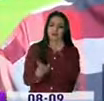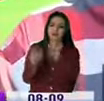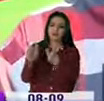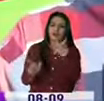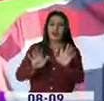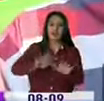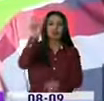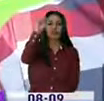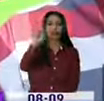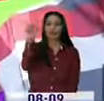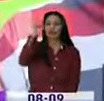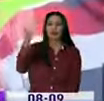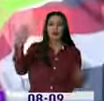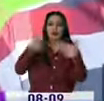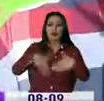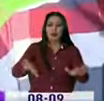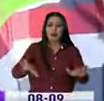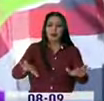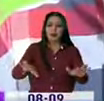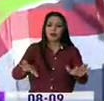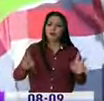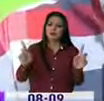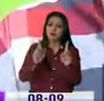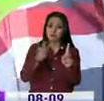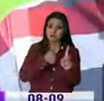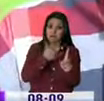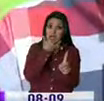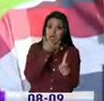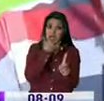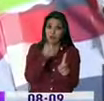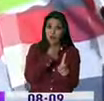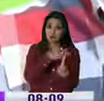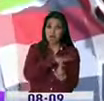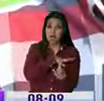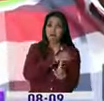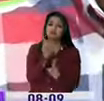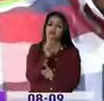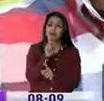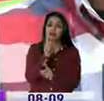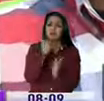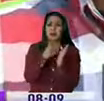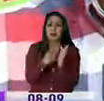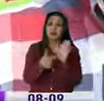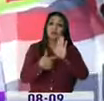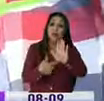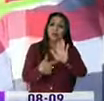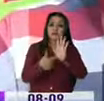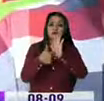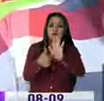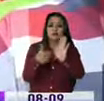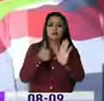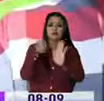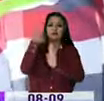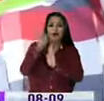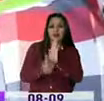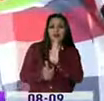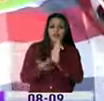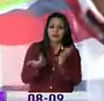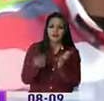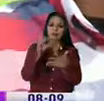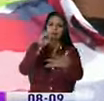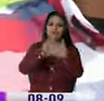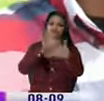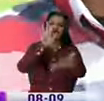personas lo dice, o sea, no es con una mala intención, más bien, sino es con, o sea, es como solo, no sé, para dejar